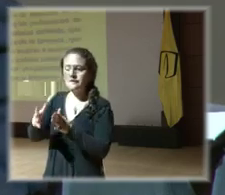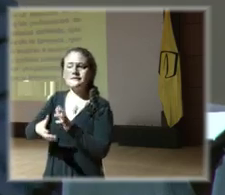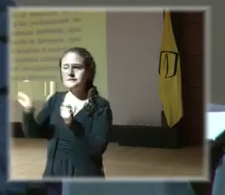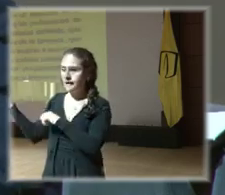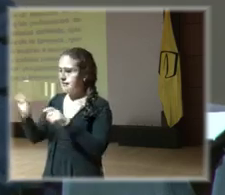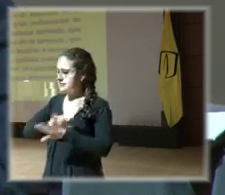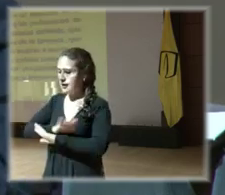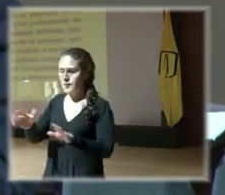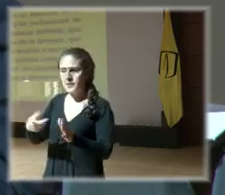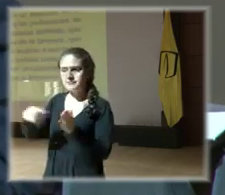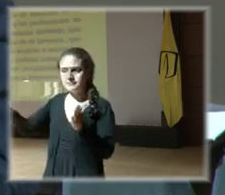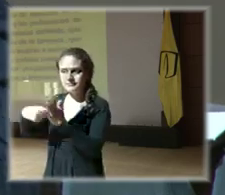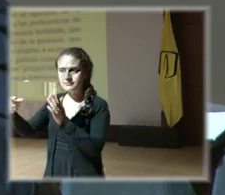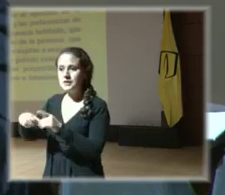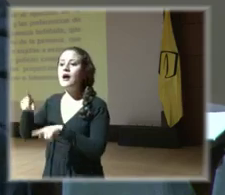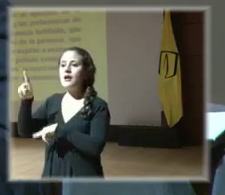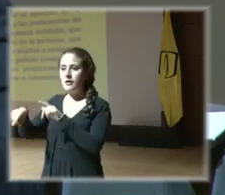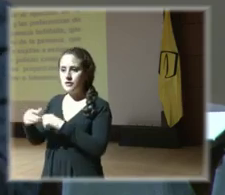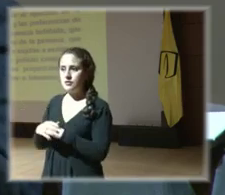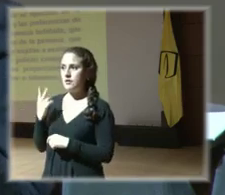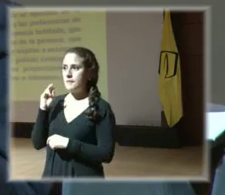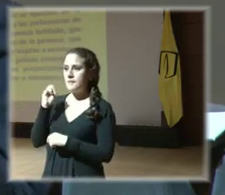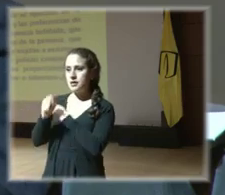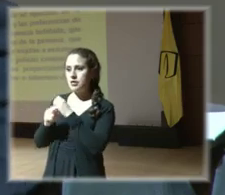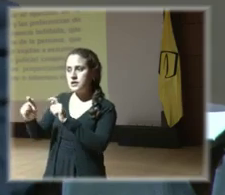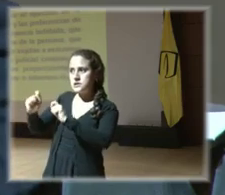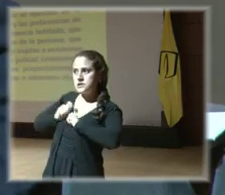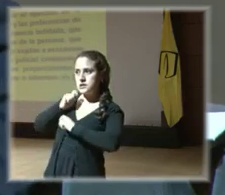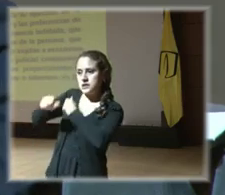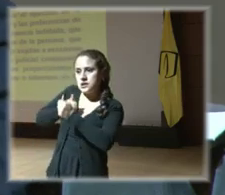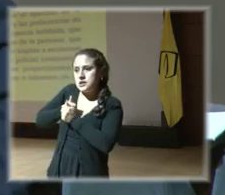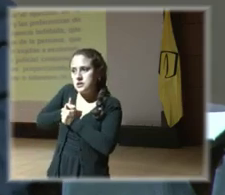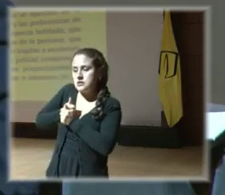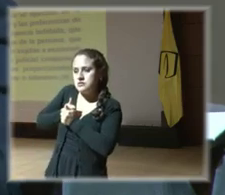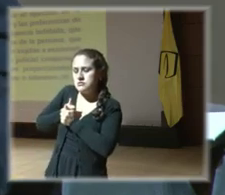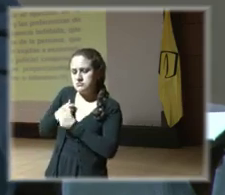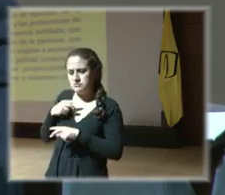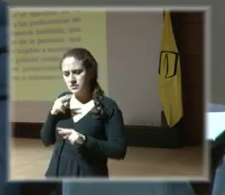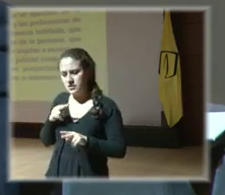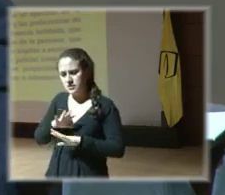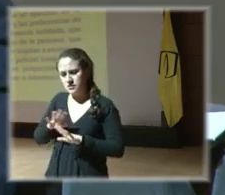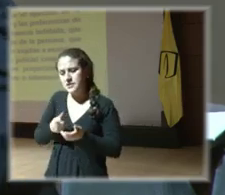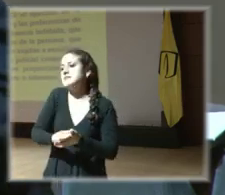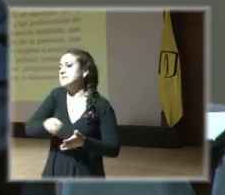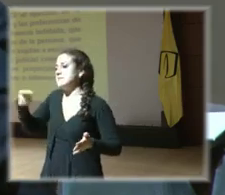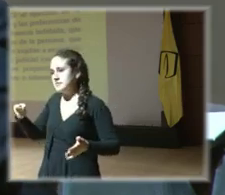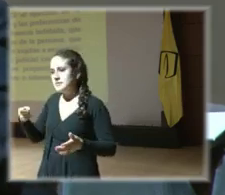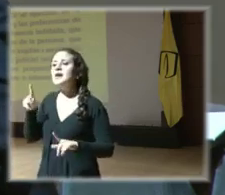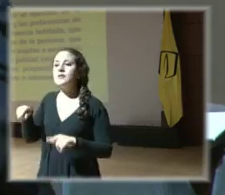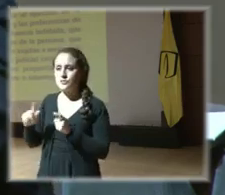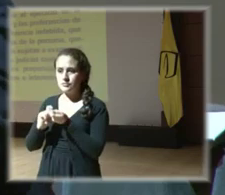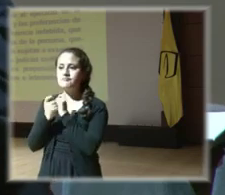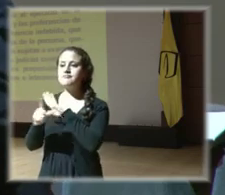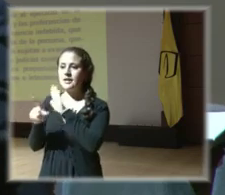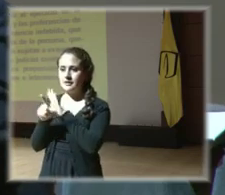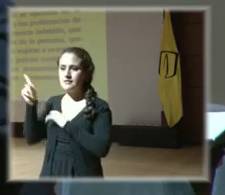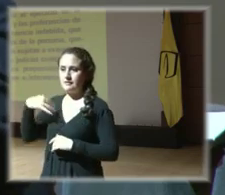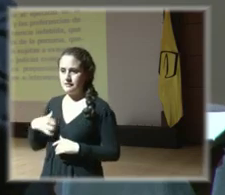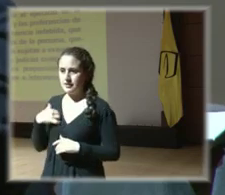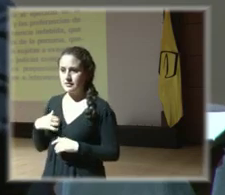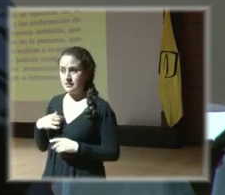inhabilitaciones totalmente, algunas de 20, 30 años, que no tienen ningún sentido de ser. Eso sería una reforma legal